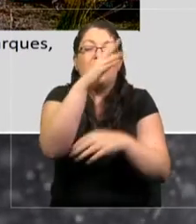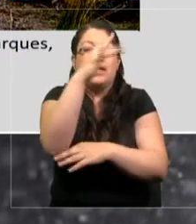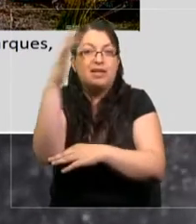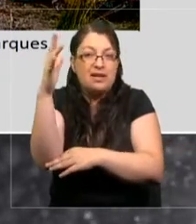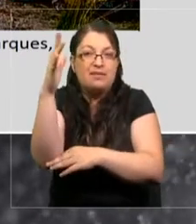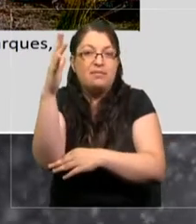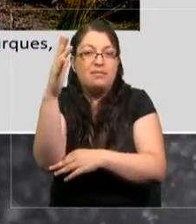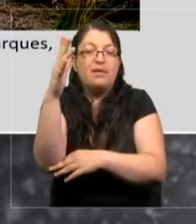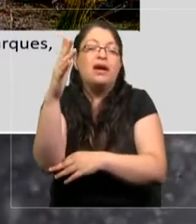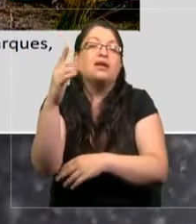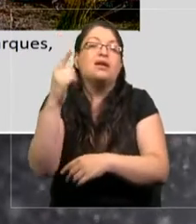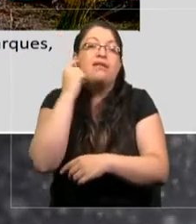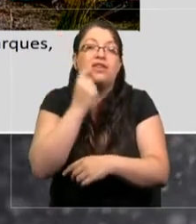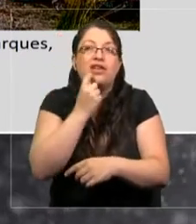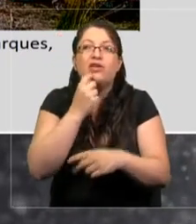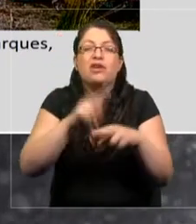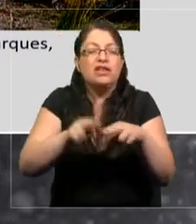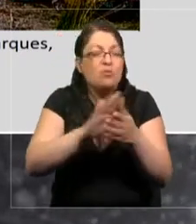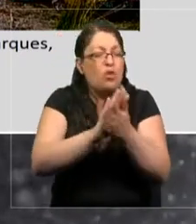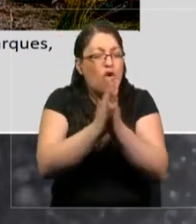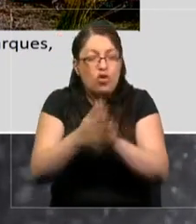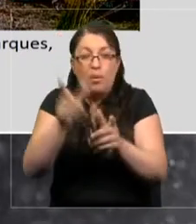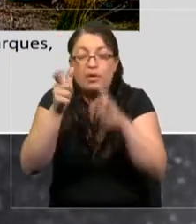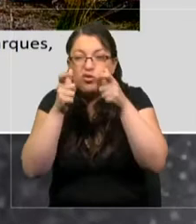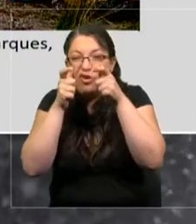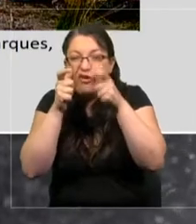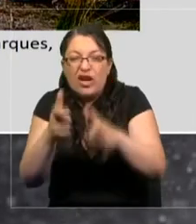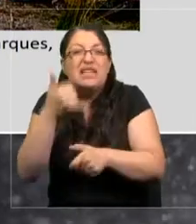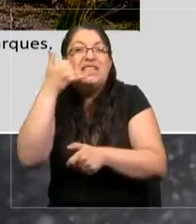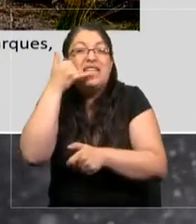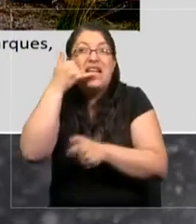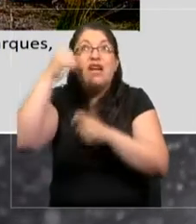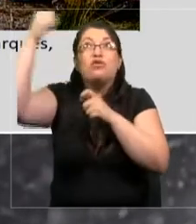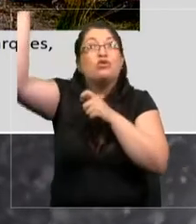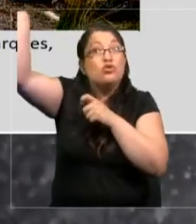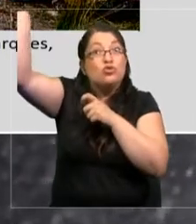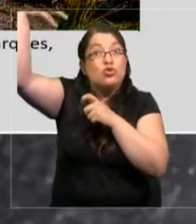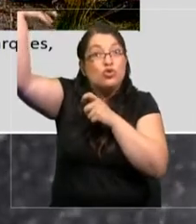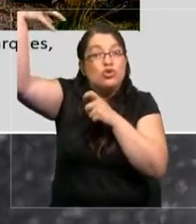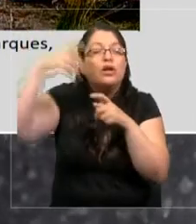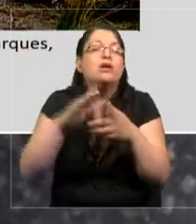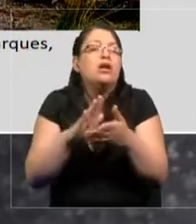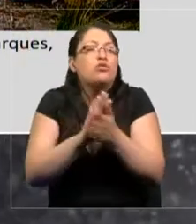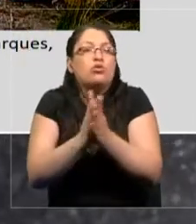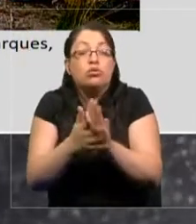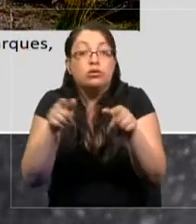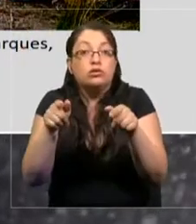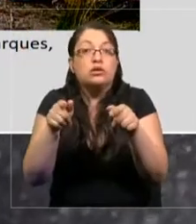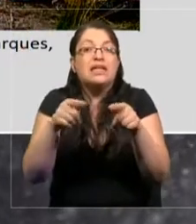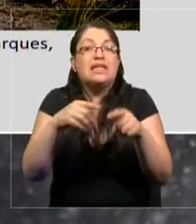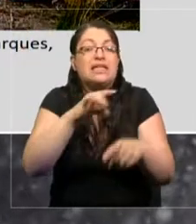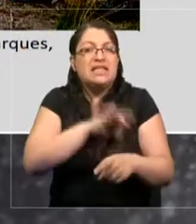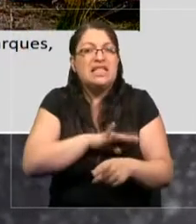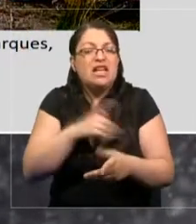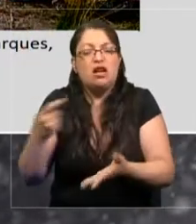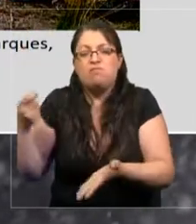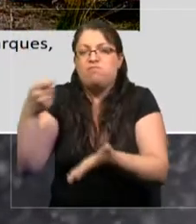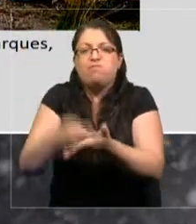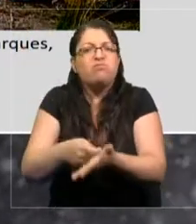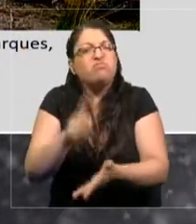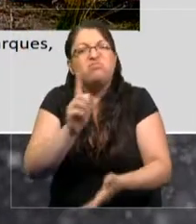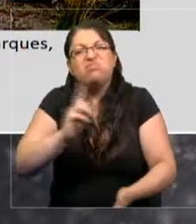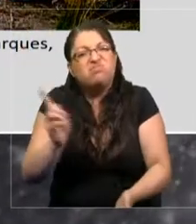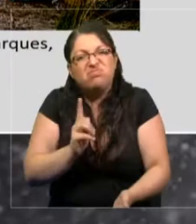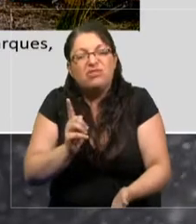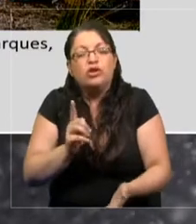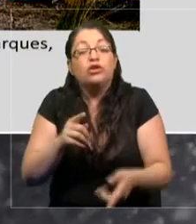guardaparque infraestructura base teléfonos satelitales y algunas otras cosas chile como dije hace un rato no invierto en esto y por lo tanto